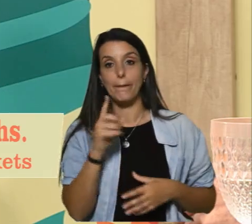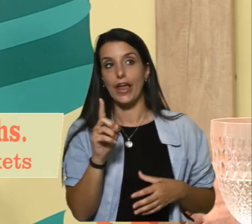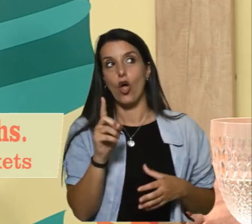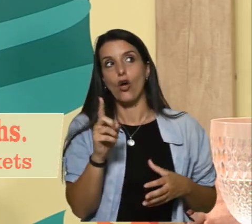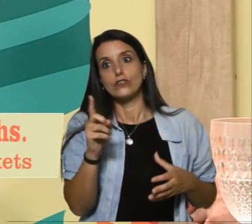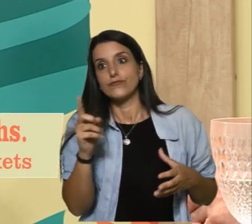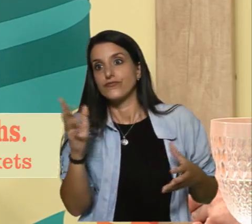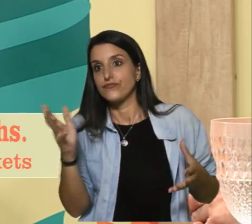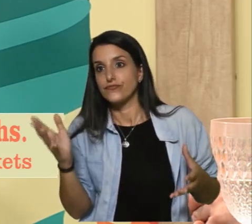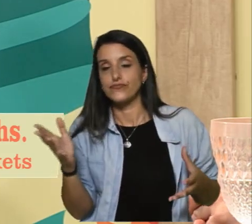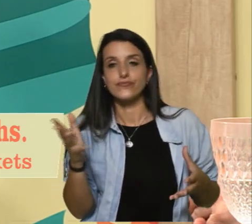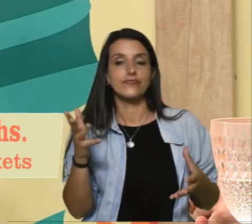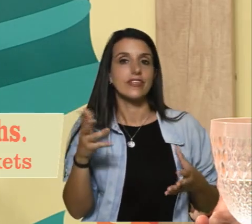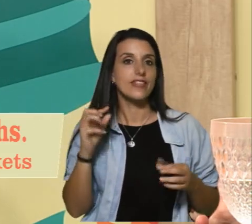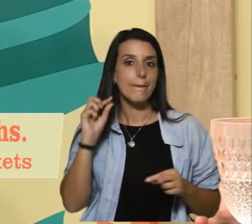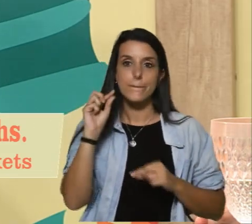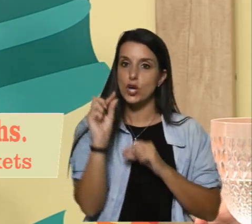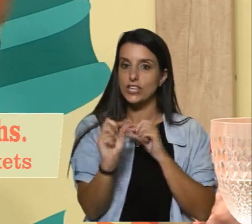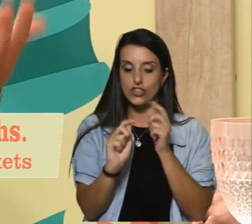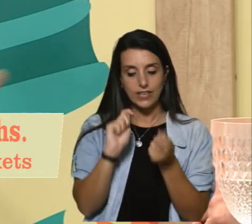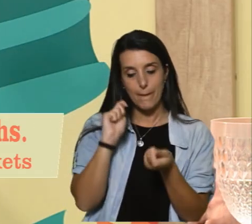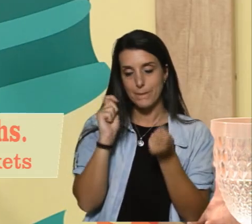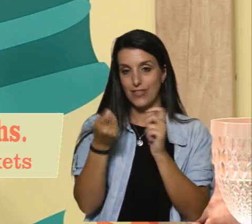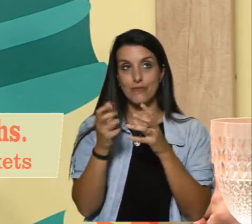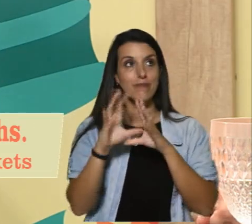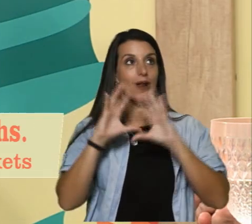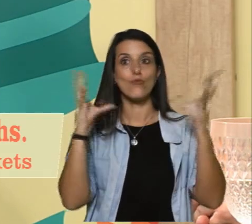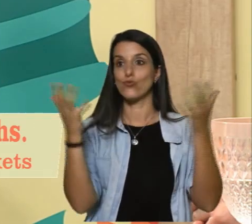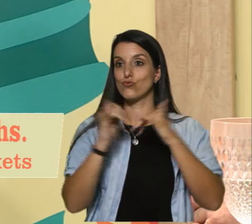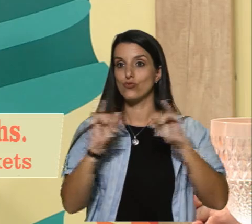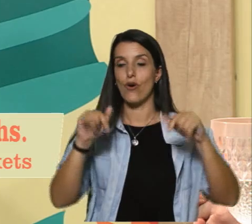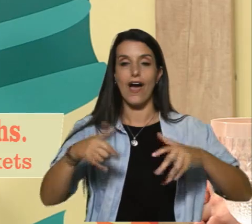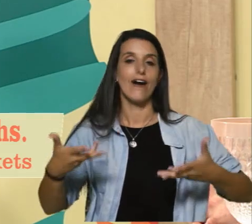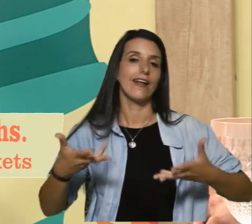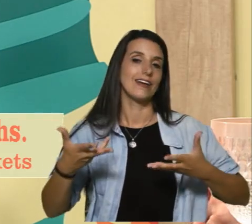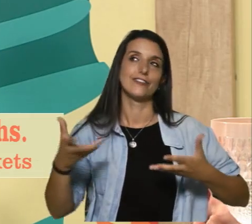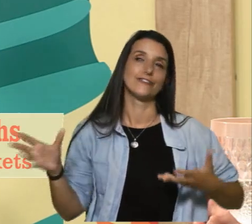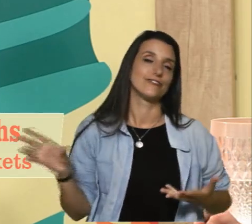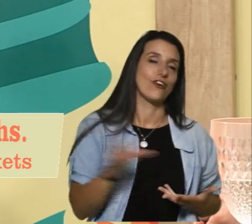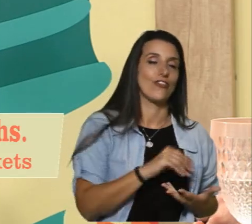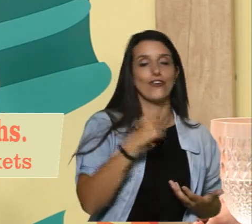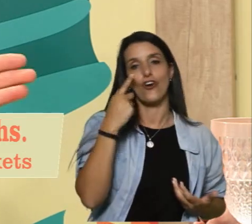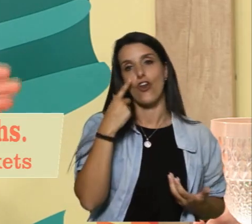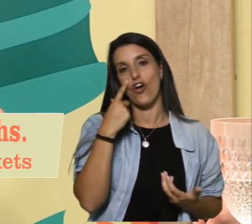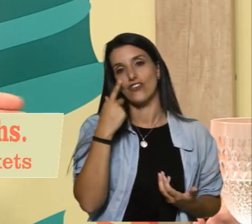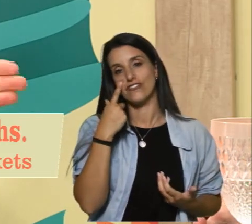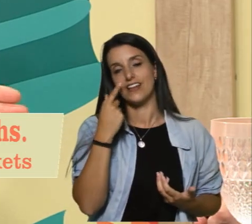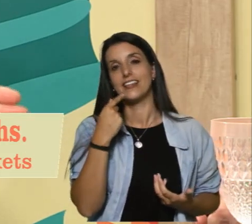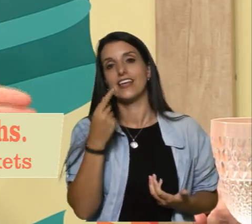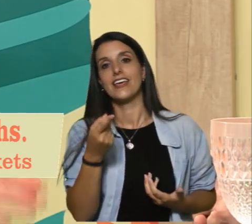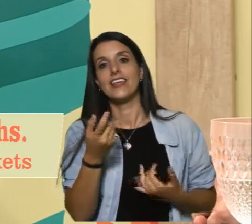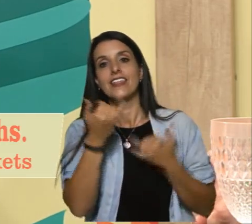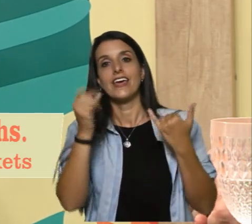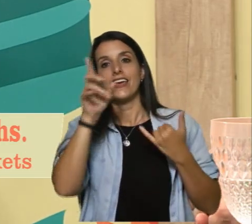digamos, se fue mutando y de ahí para el mundo. Hoy por hoy ya es universal, como mencionaste, es el